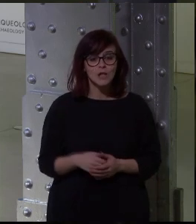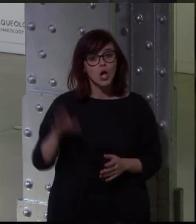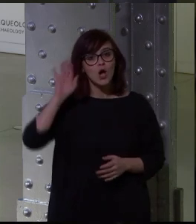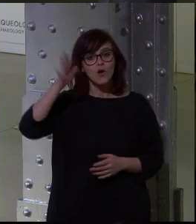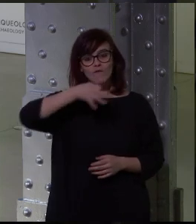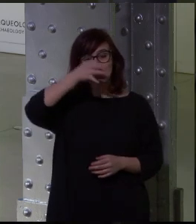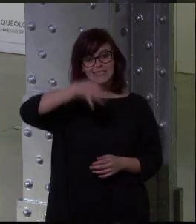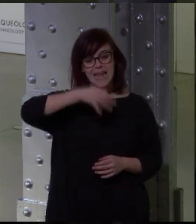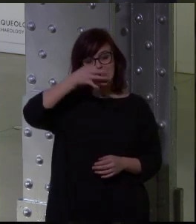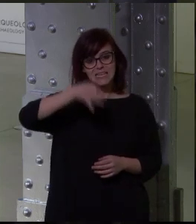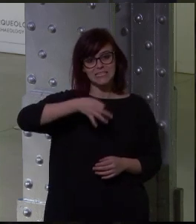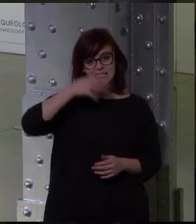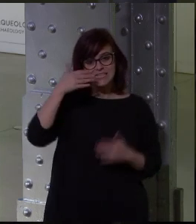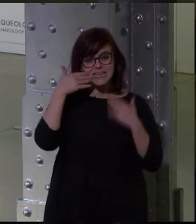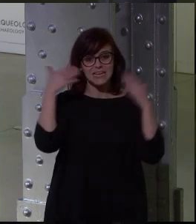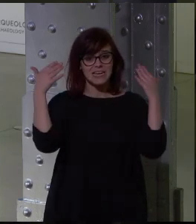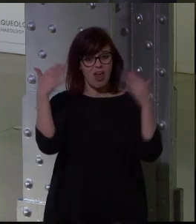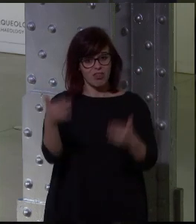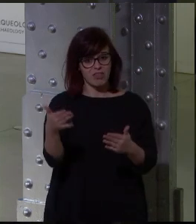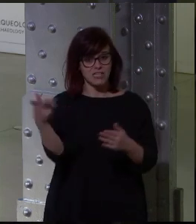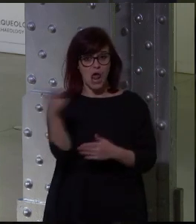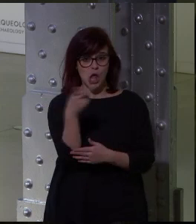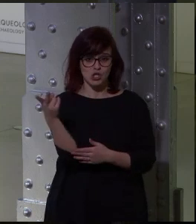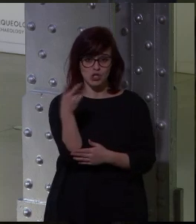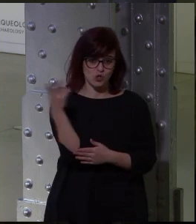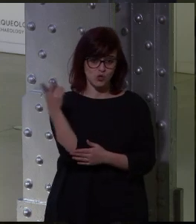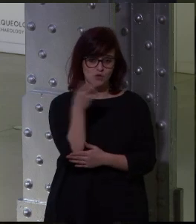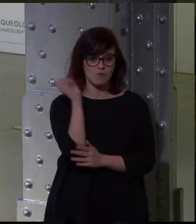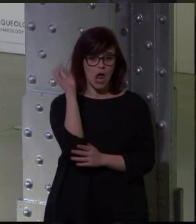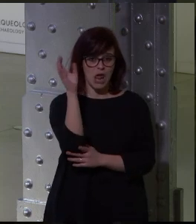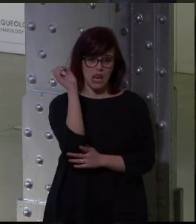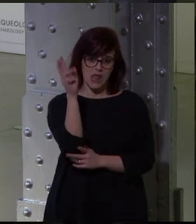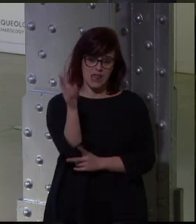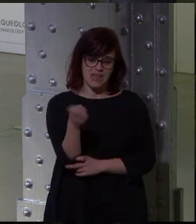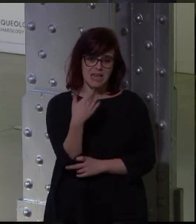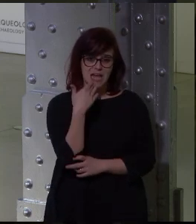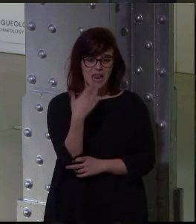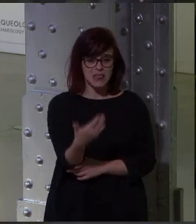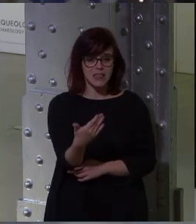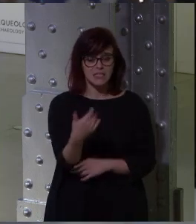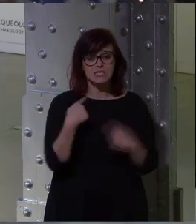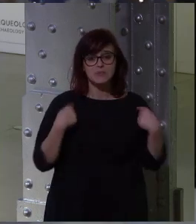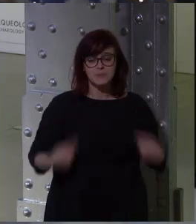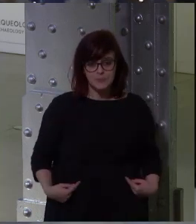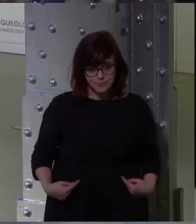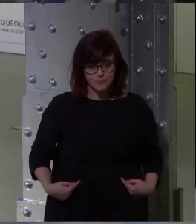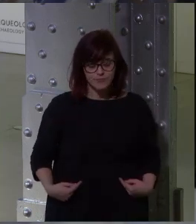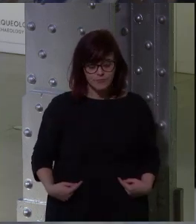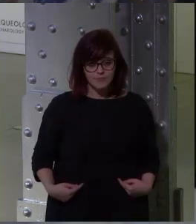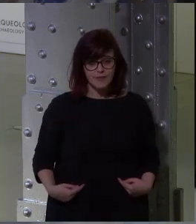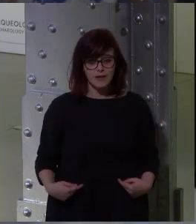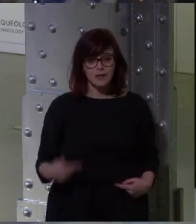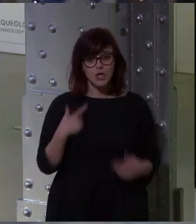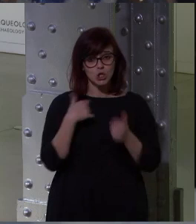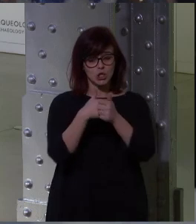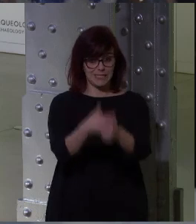Hola, buenas tardes. Muchas gracias a los dos por vuestra intervención. Tengo que decir que